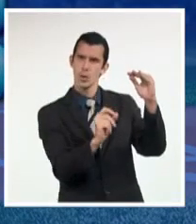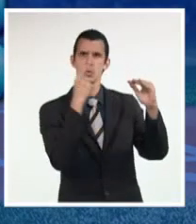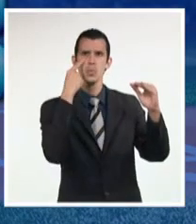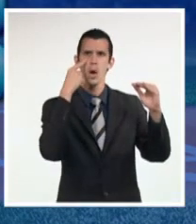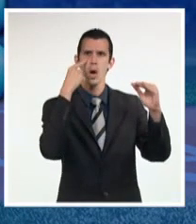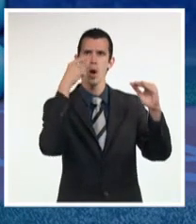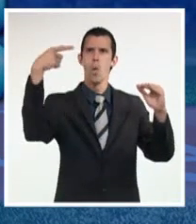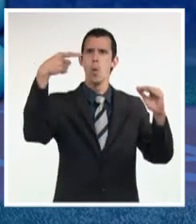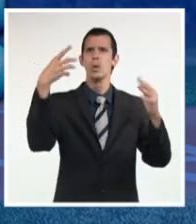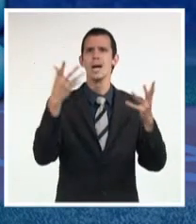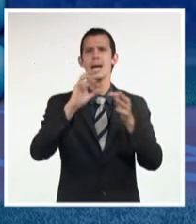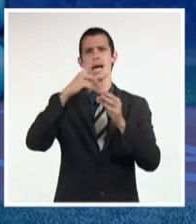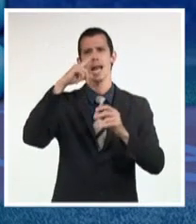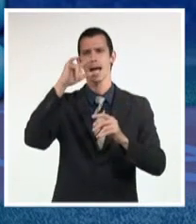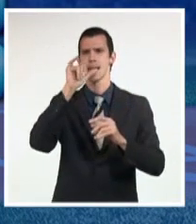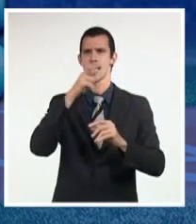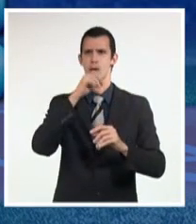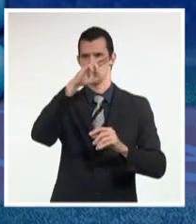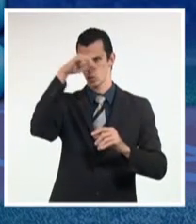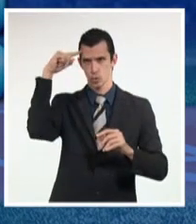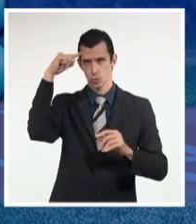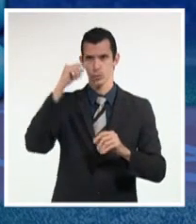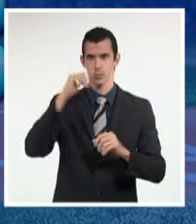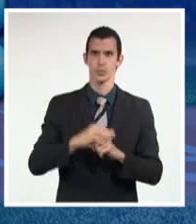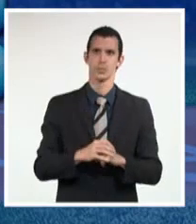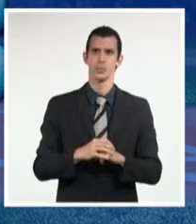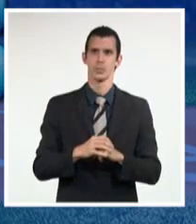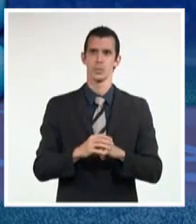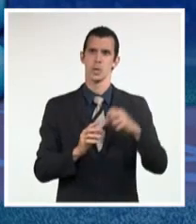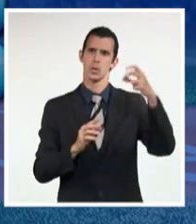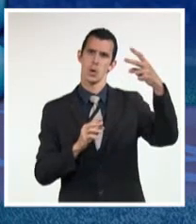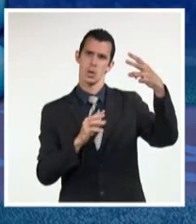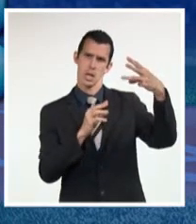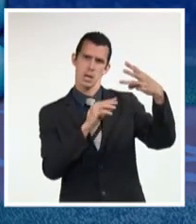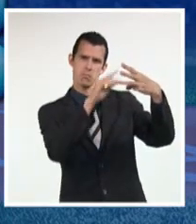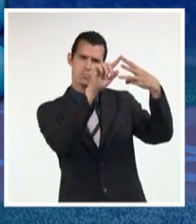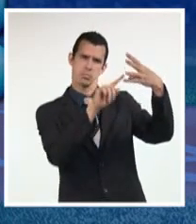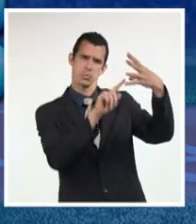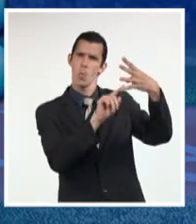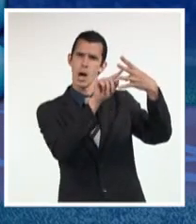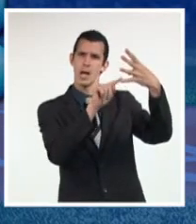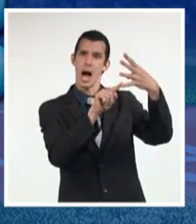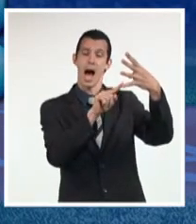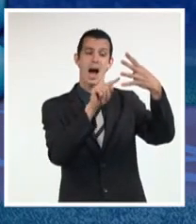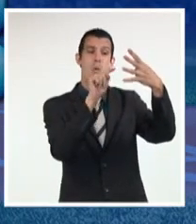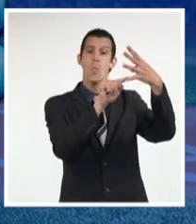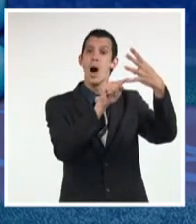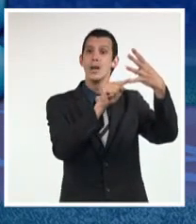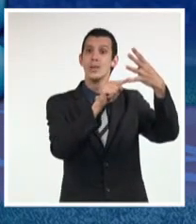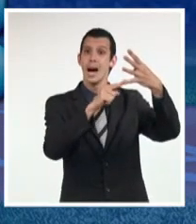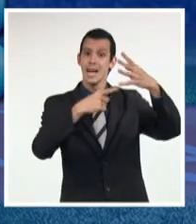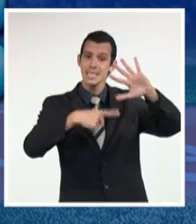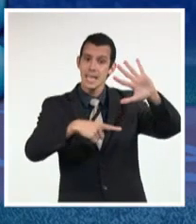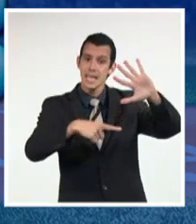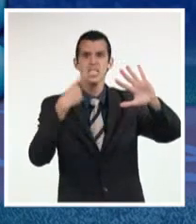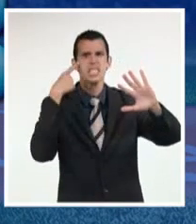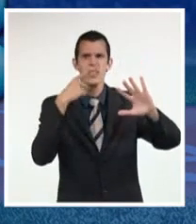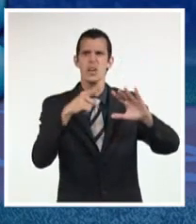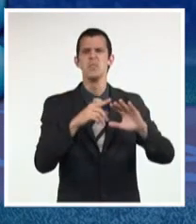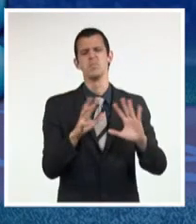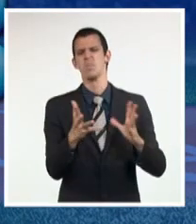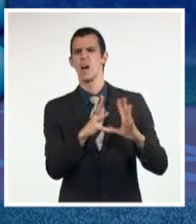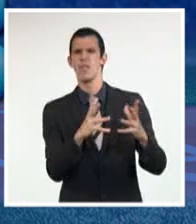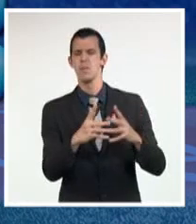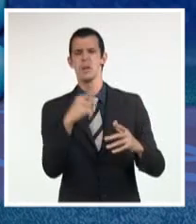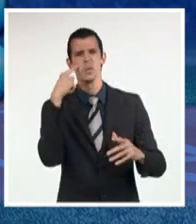tercera solo una raya del escaño 4 al 6 todos muestran balance negativo cafetaleros y centrales marchan abrazados a dos juegos y